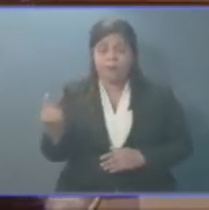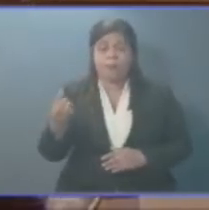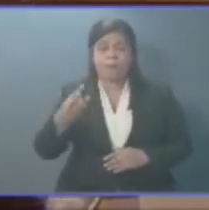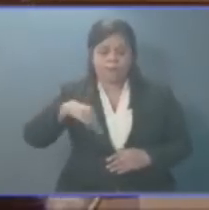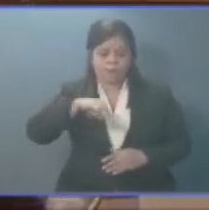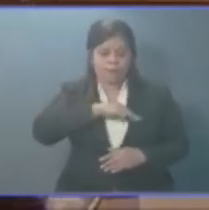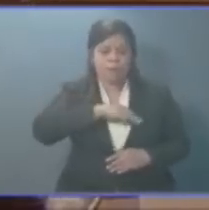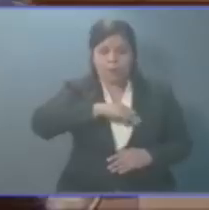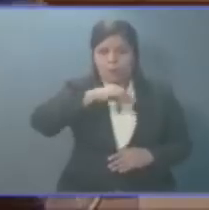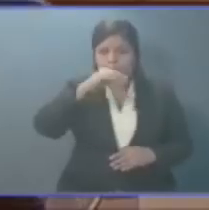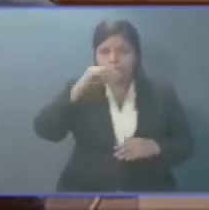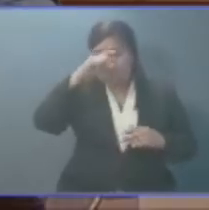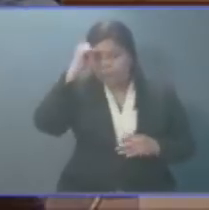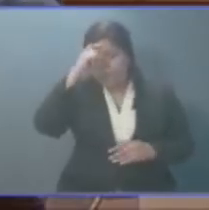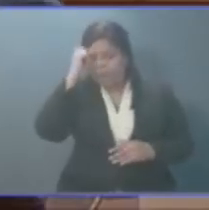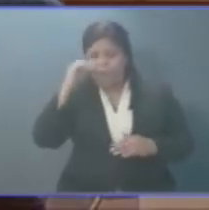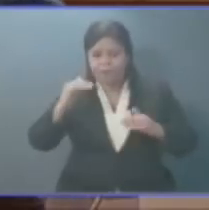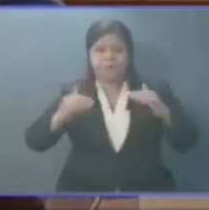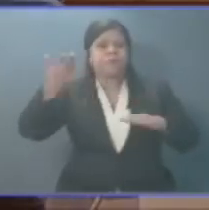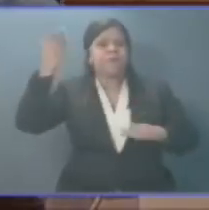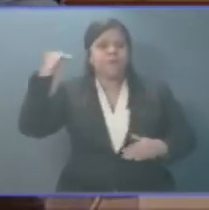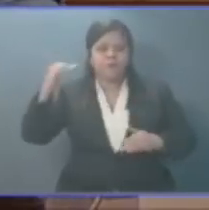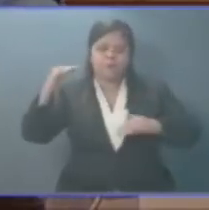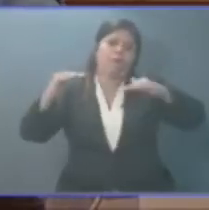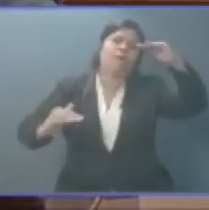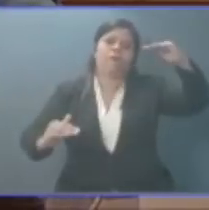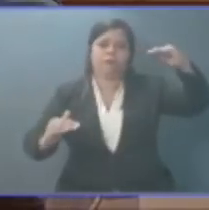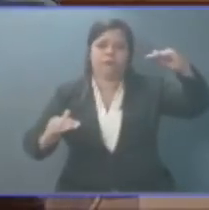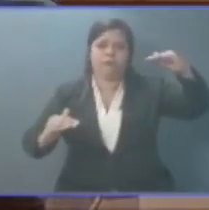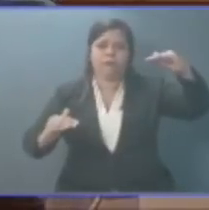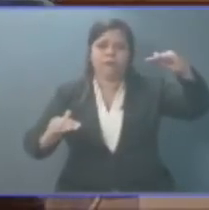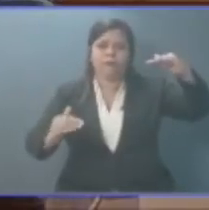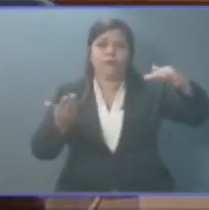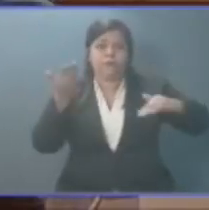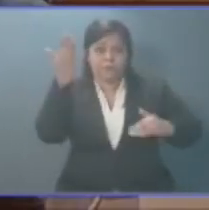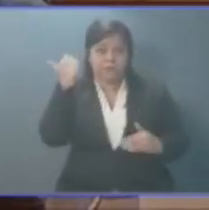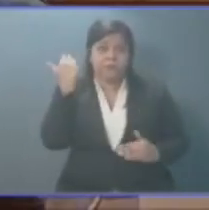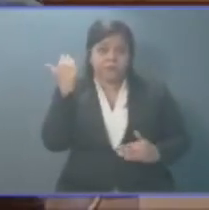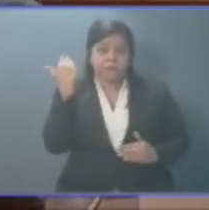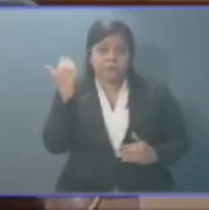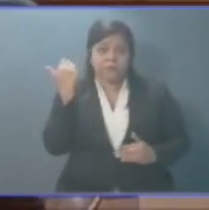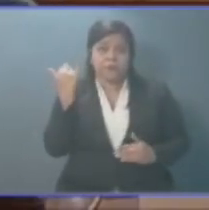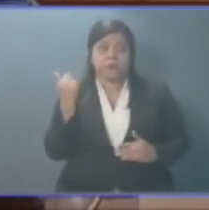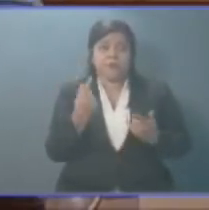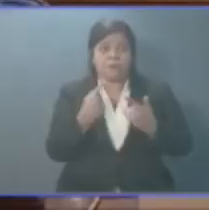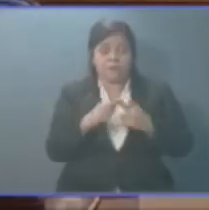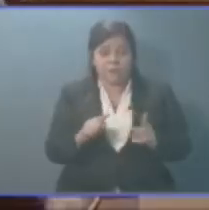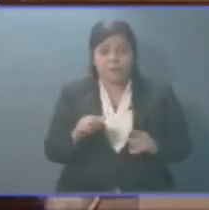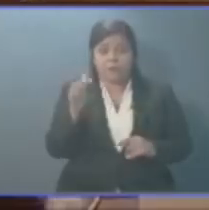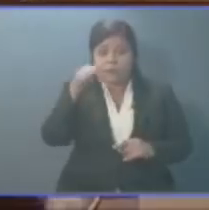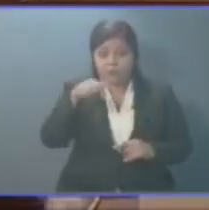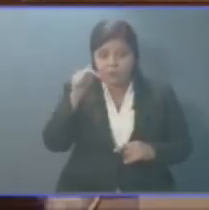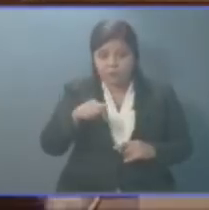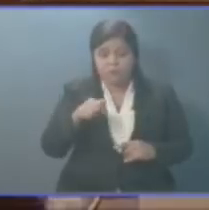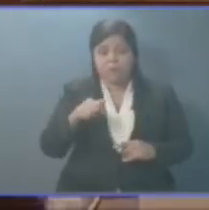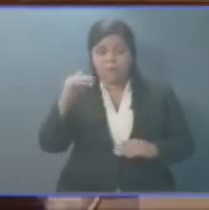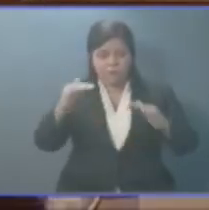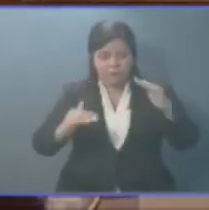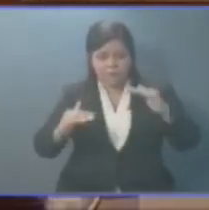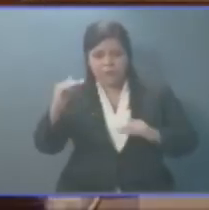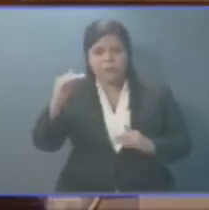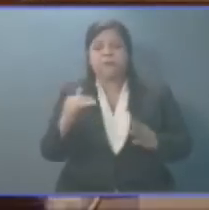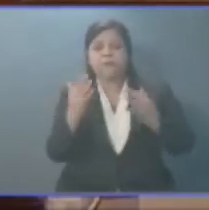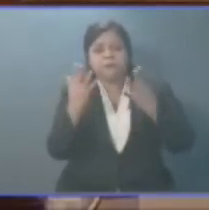donde estaba inclinada a un solo lado, donde estaba inclinada a un solo sector y era el brazo más pudiente. Hoy la balanza, hemos llegado